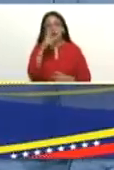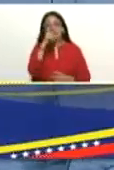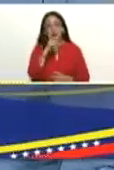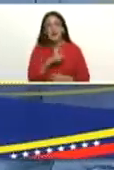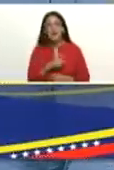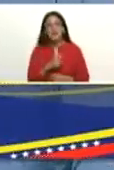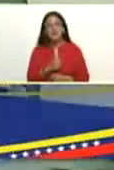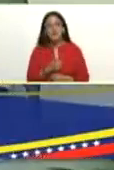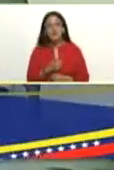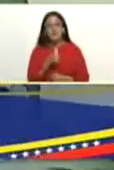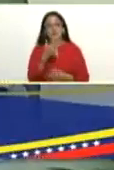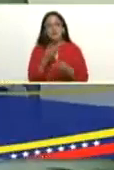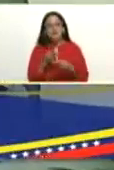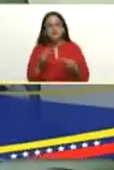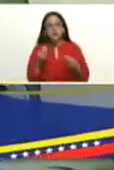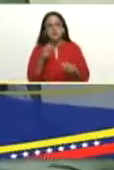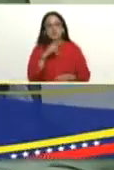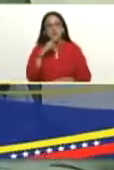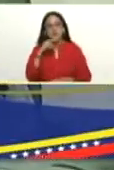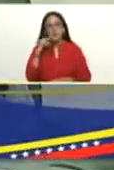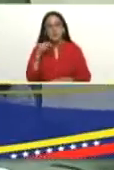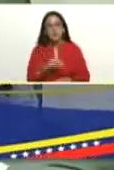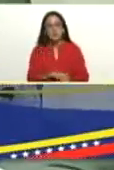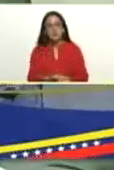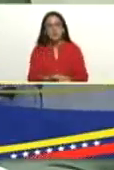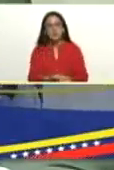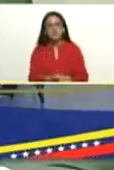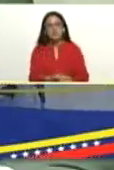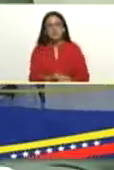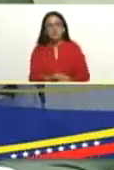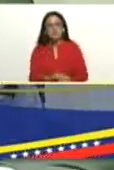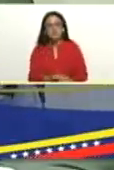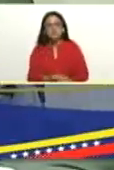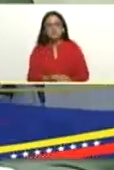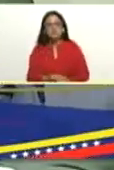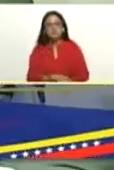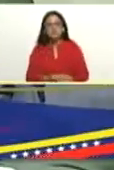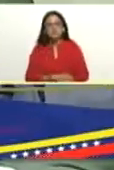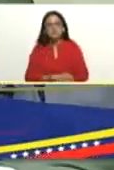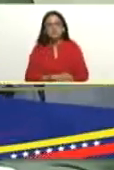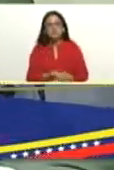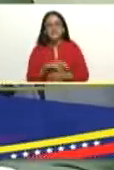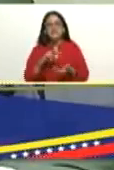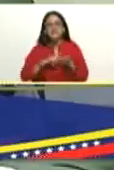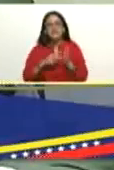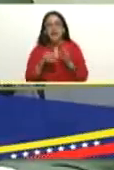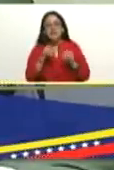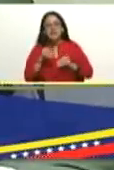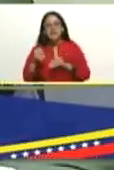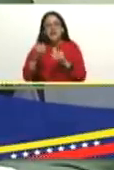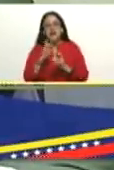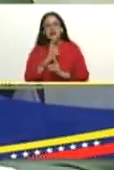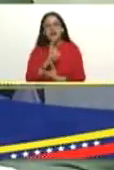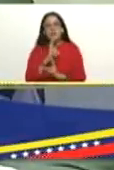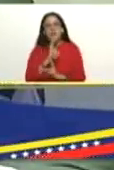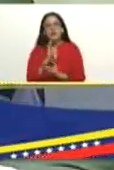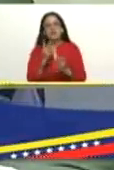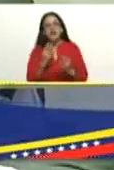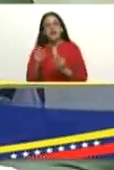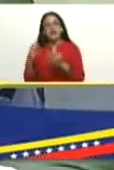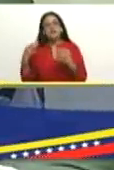más maduro, pues. Más maduro. Por algo, es una señal de la tierra. El mango está saliendo